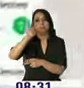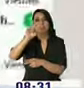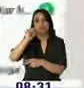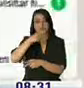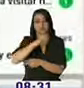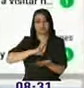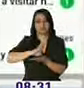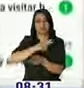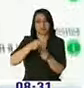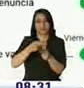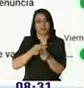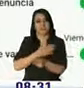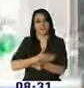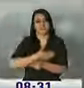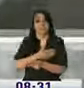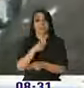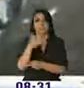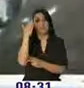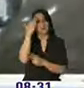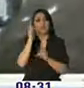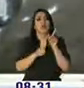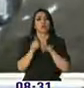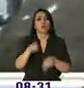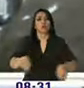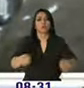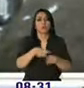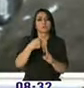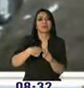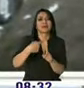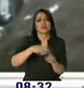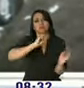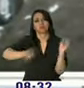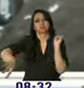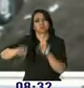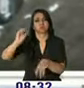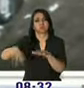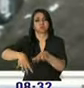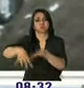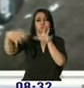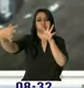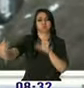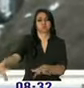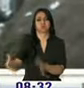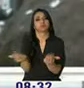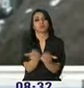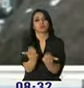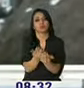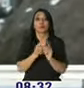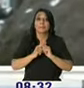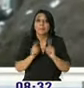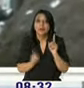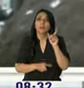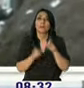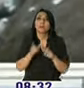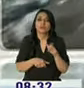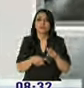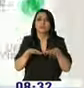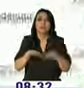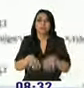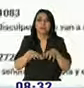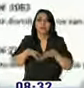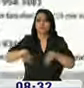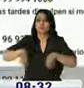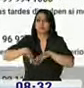favor. Sé que mucho de esto tiene que ver los vecinos que botan la basura, pero también la gente que abre, los perritos, en fin,